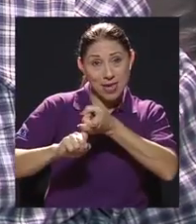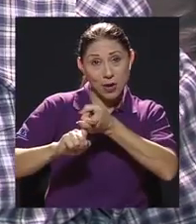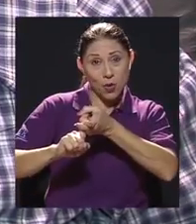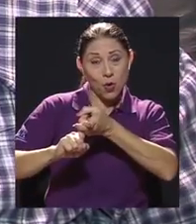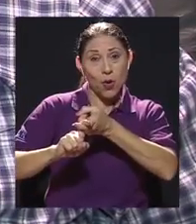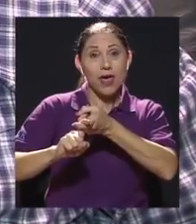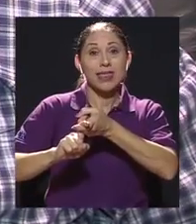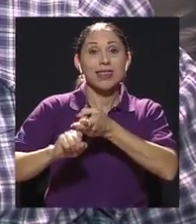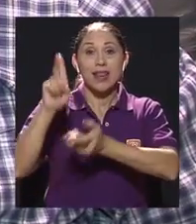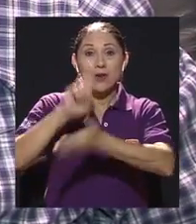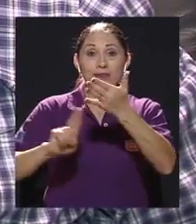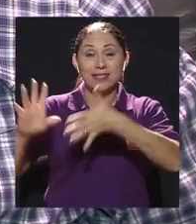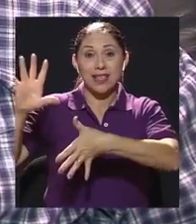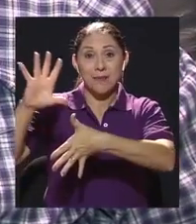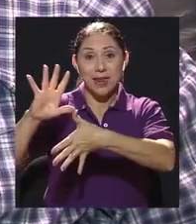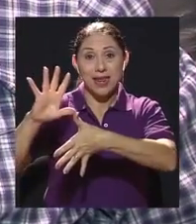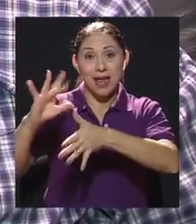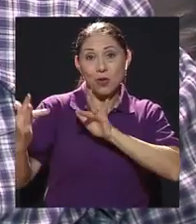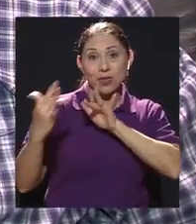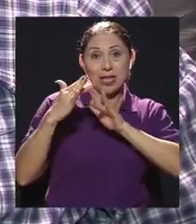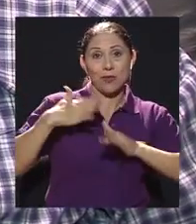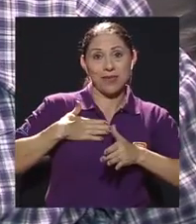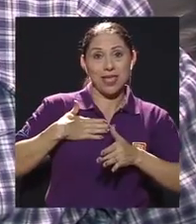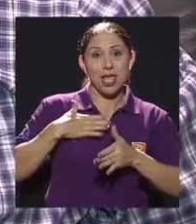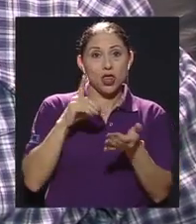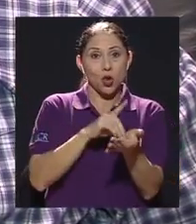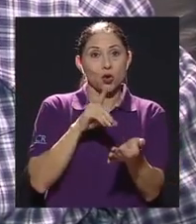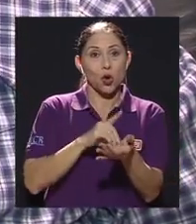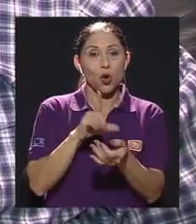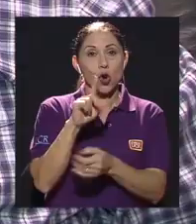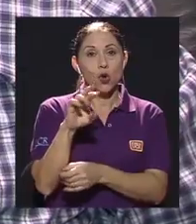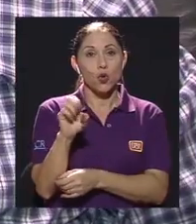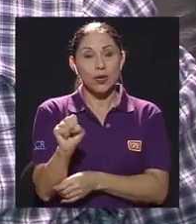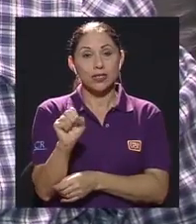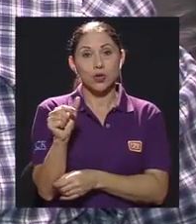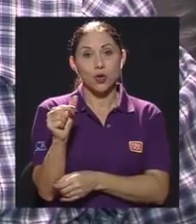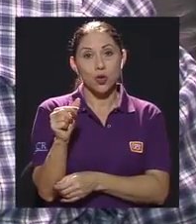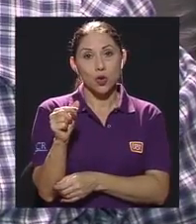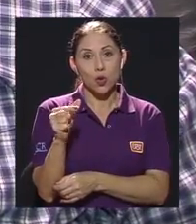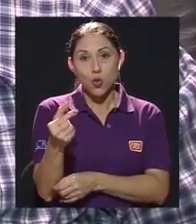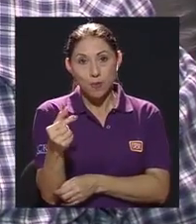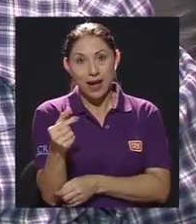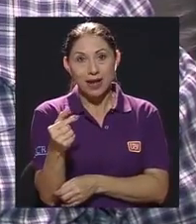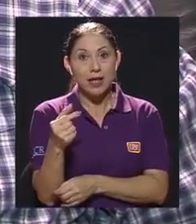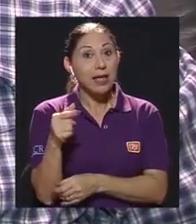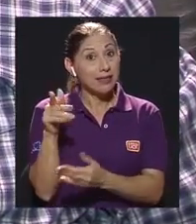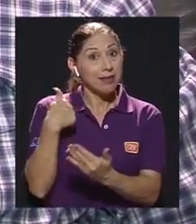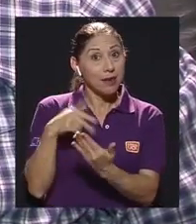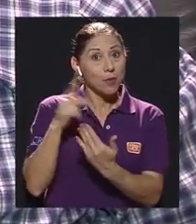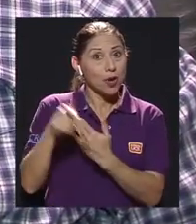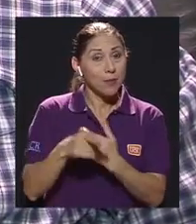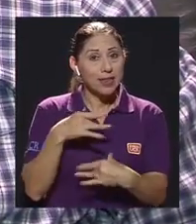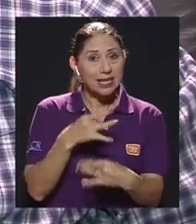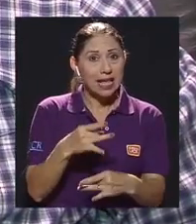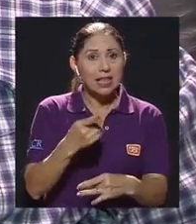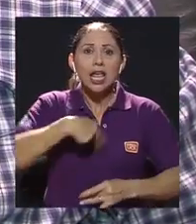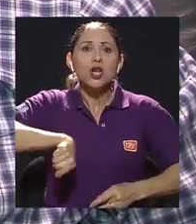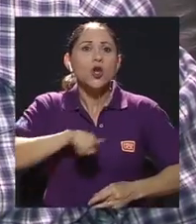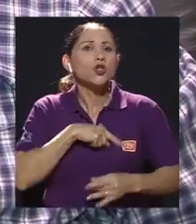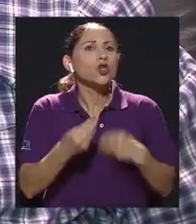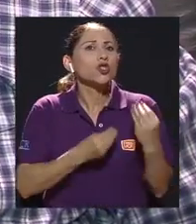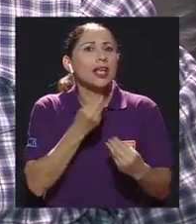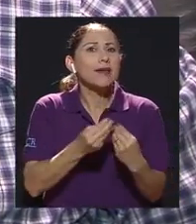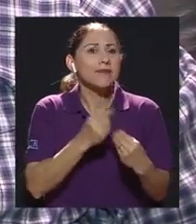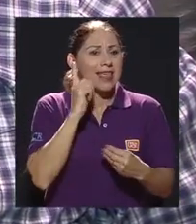American University, el doctor Louis Goodman, que tenía un programa muy interesante. Vivíamos la época de la transición de las dictaduras de seguridad